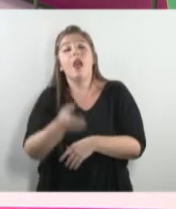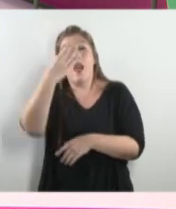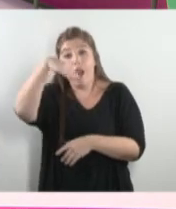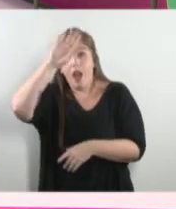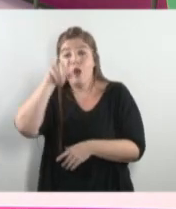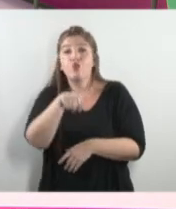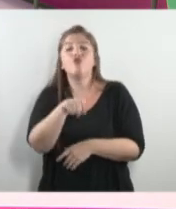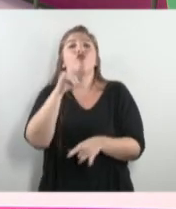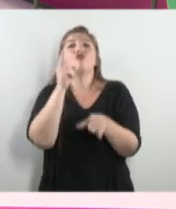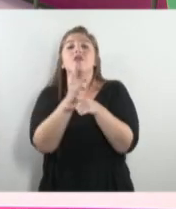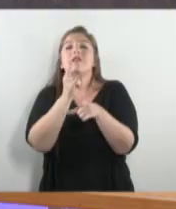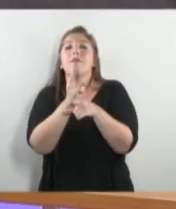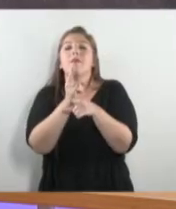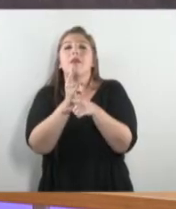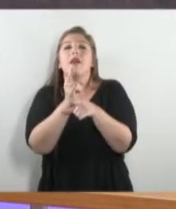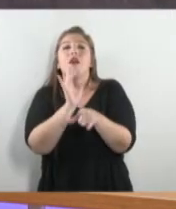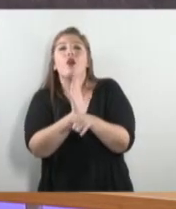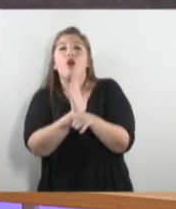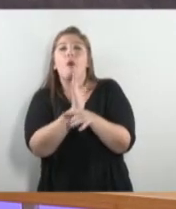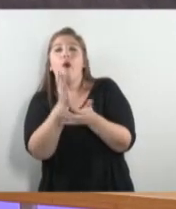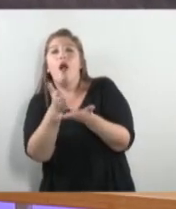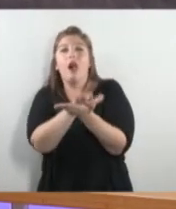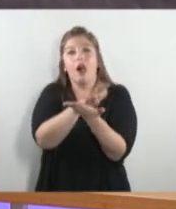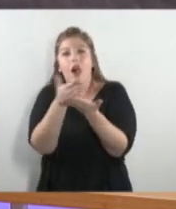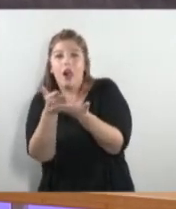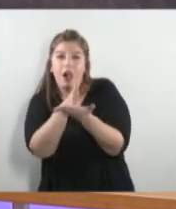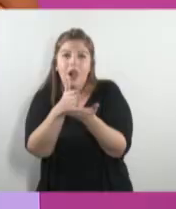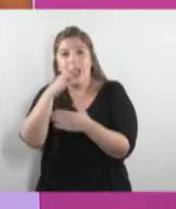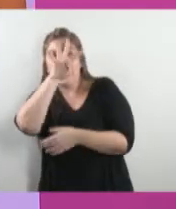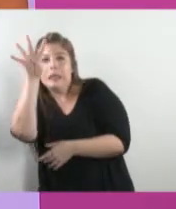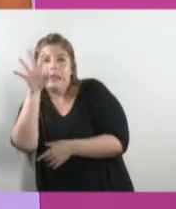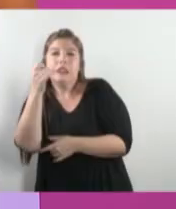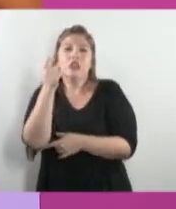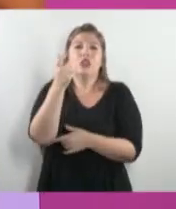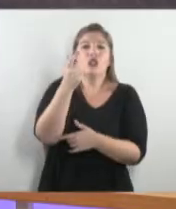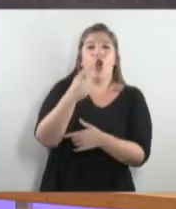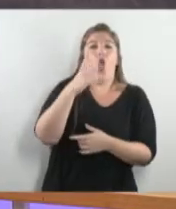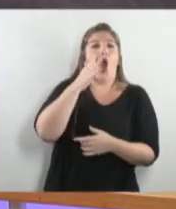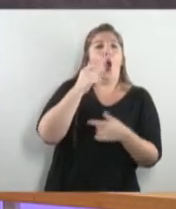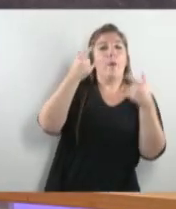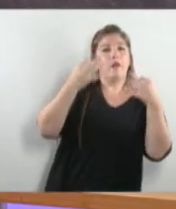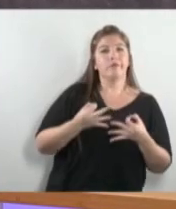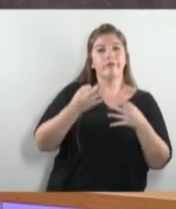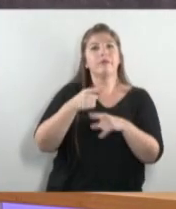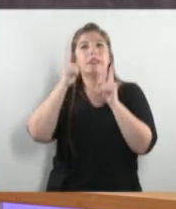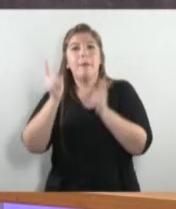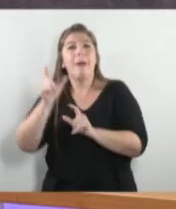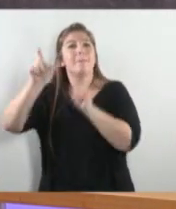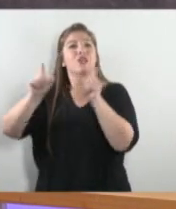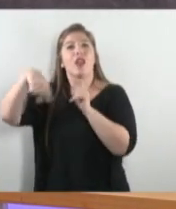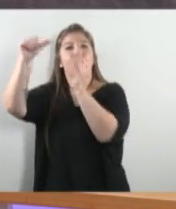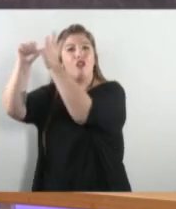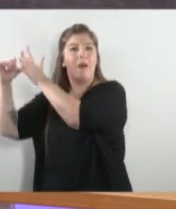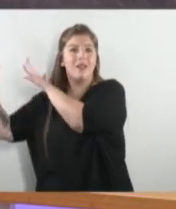estar siempre también en una antinomia, así como la tiene con el indio y la tiene con el hombre civilizado, la va a tener con el inmigrante, con el que